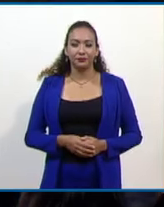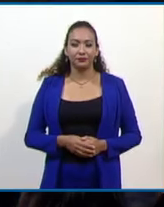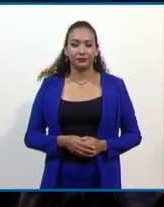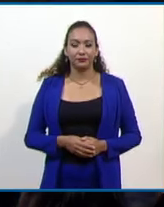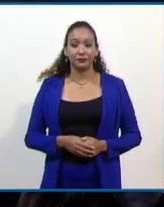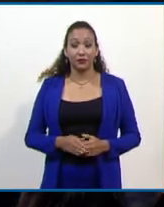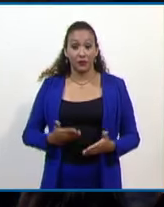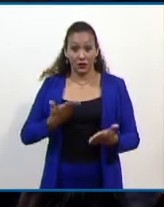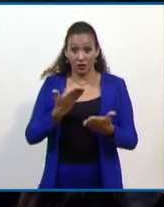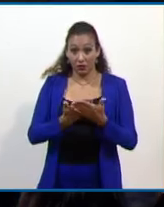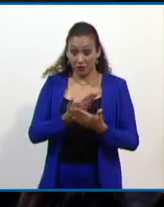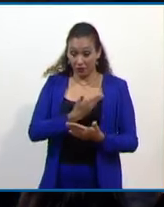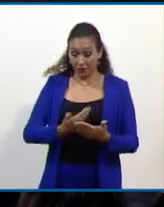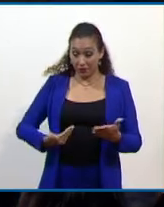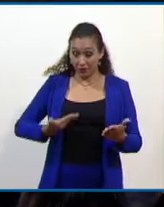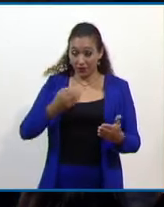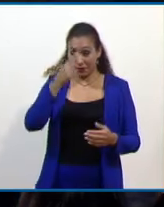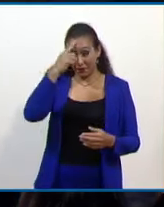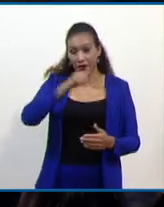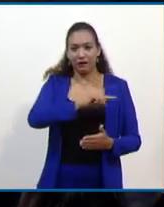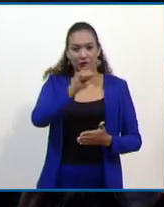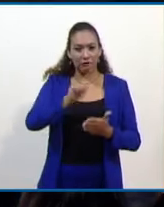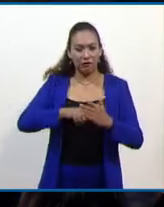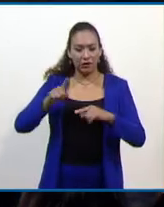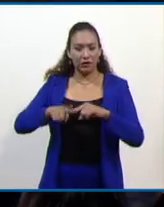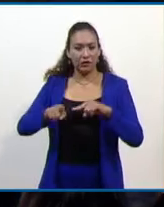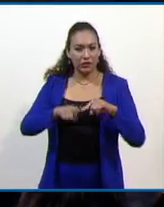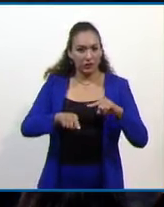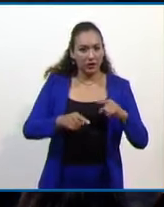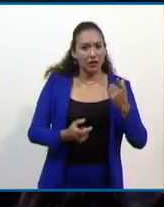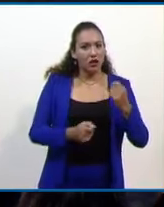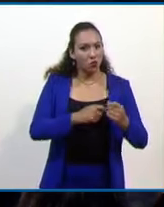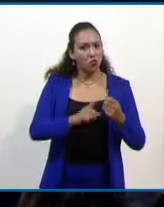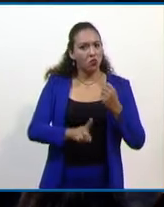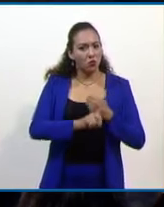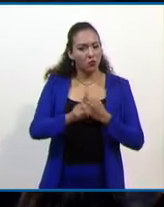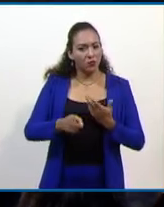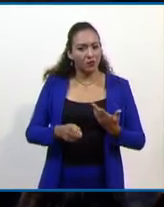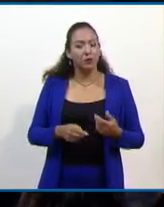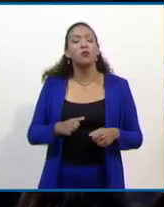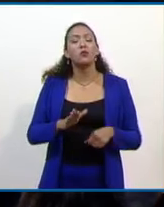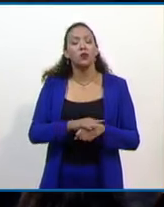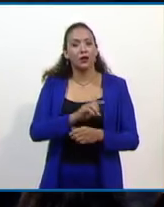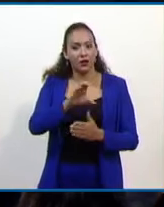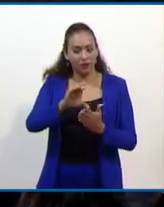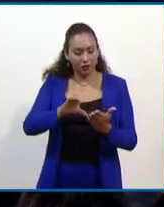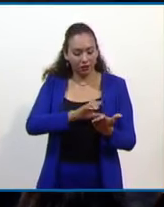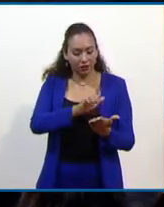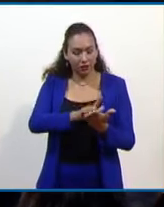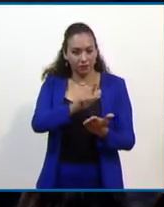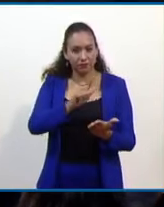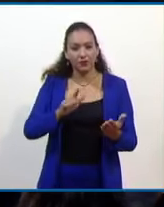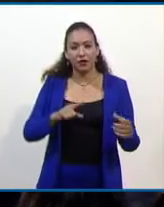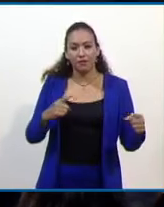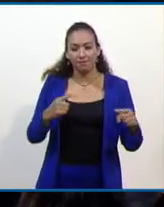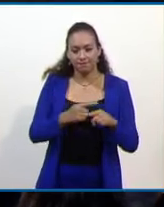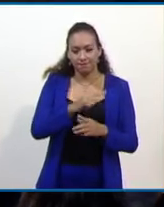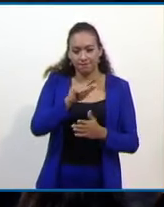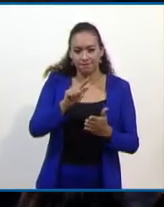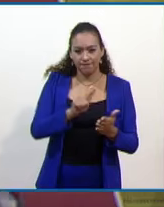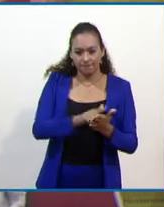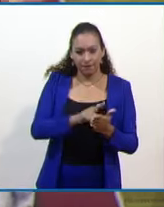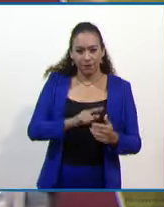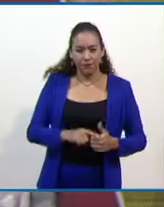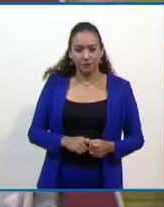La propuesta para prohibir la suspensión de leyes con efectos generales en acciones de inconstitucionalidad y controversias